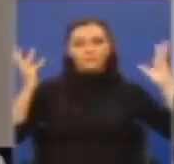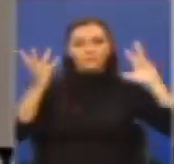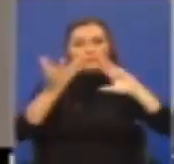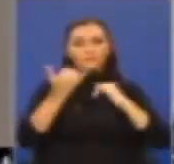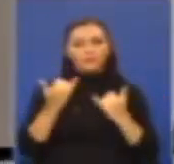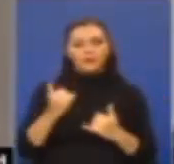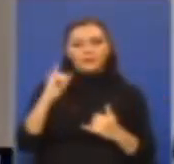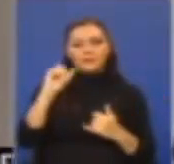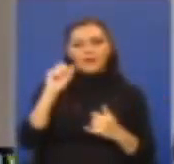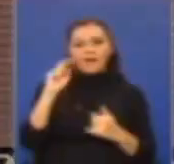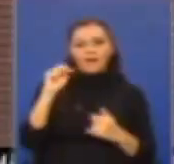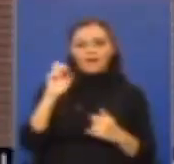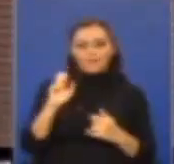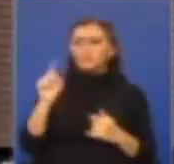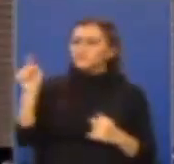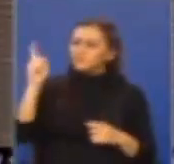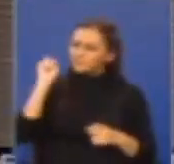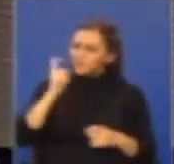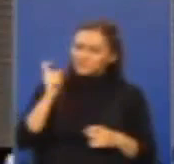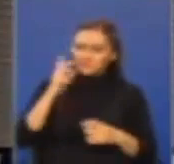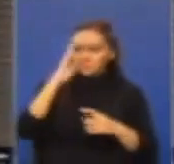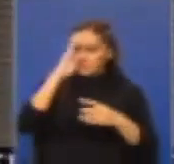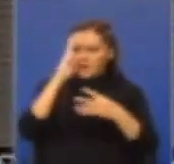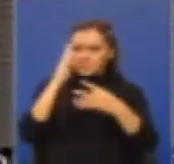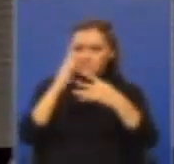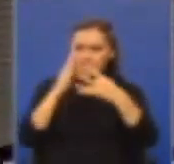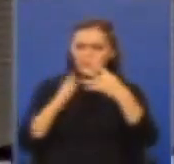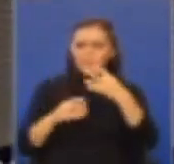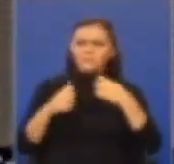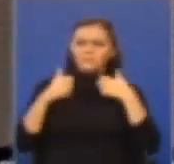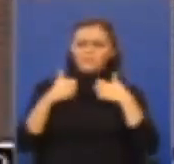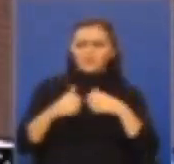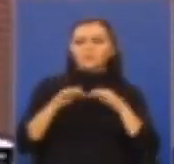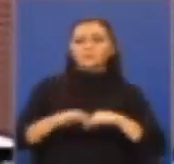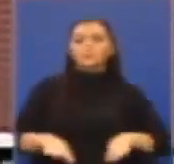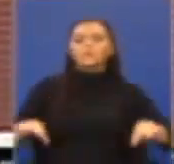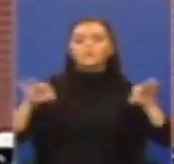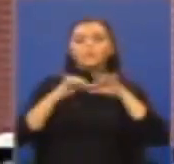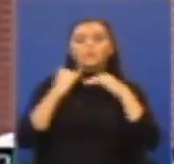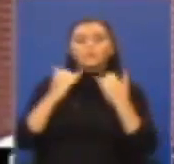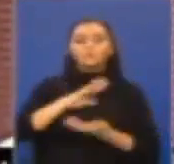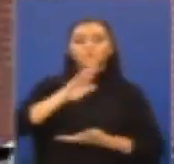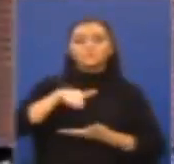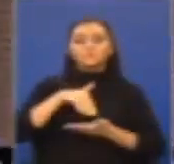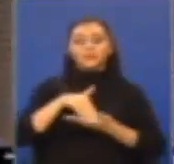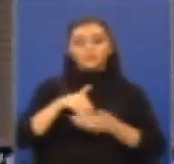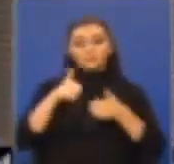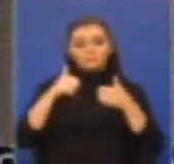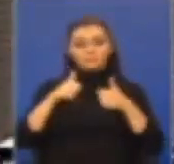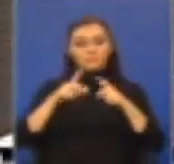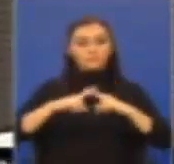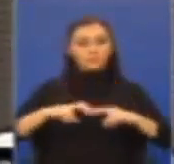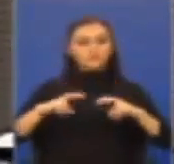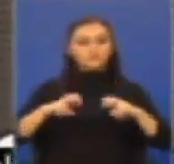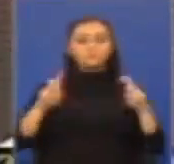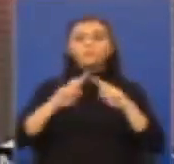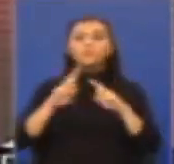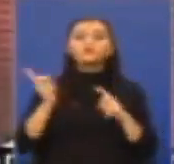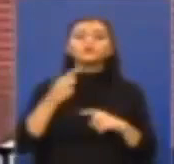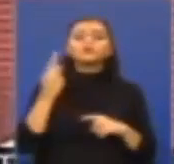el IAEN y orientarlo a las necesidades del país. Va a tener un importante centro de investigaciones, pero ojalá que no se me